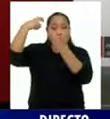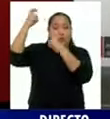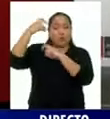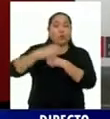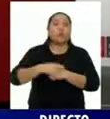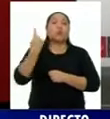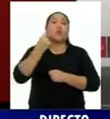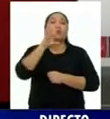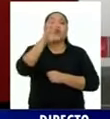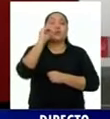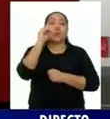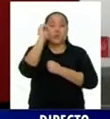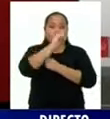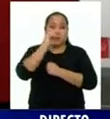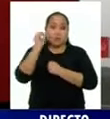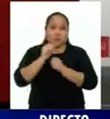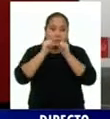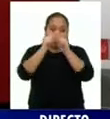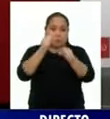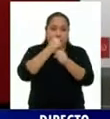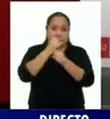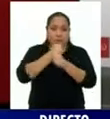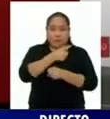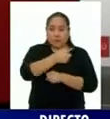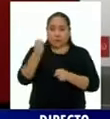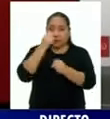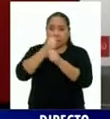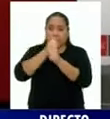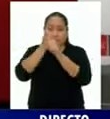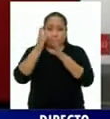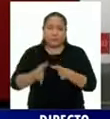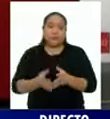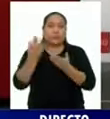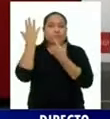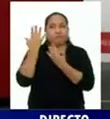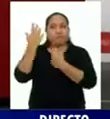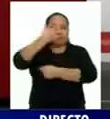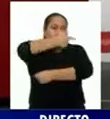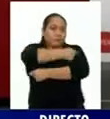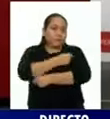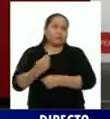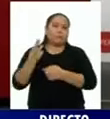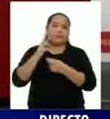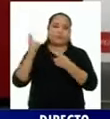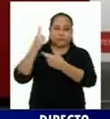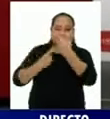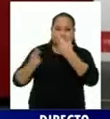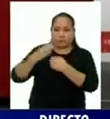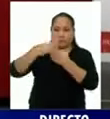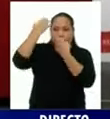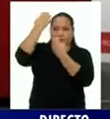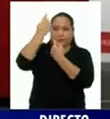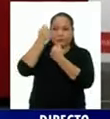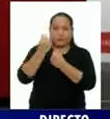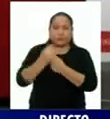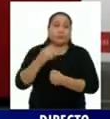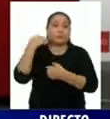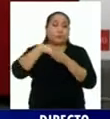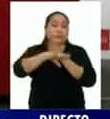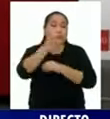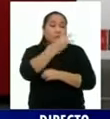seguido trabajando tras la pandemia y los trabajadores esperan ser vacunados para poder reactivar la economía. Desde el Ministerio